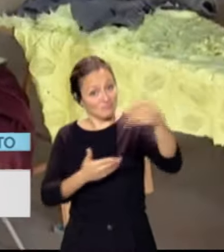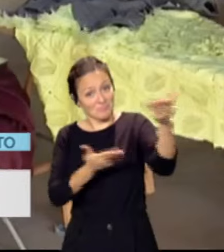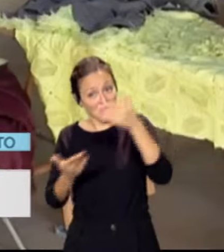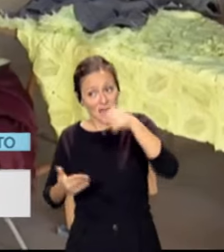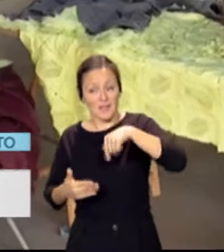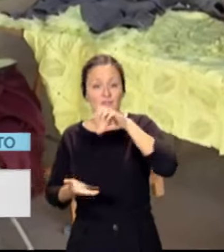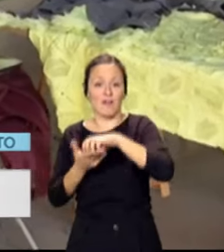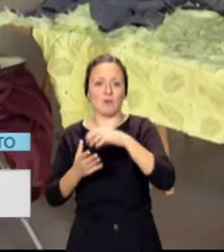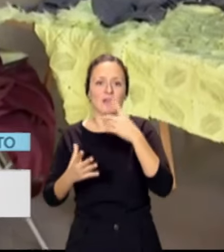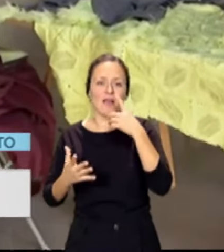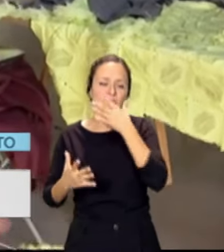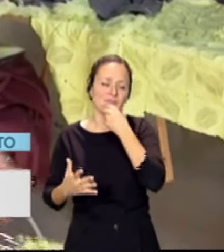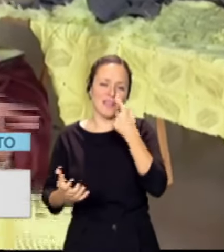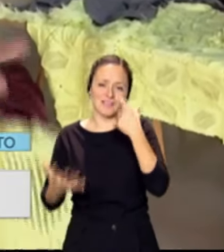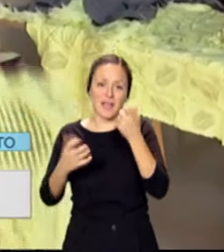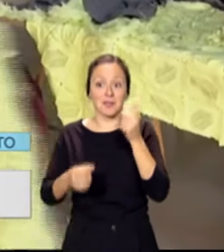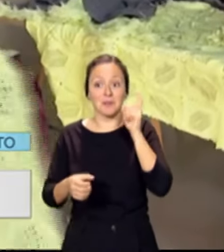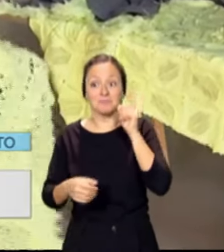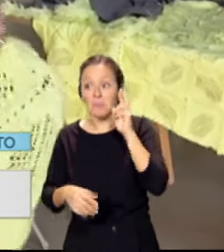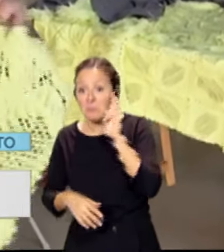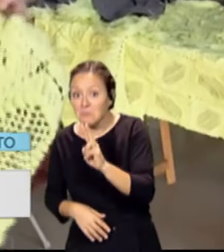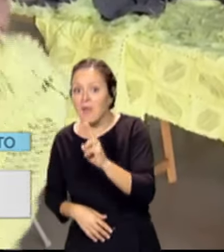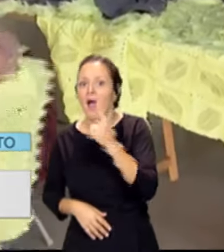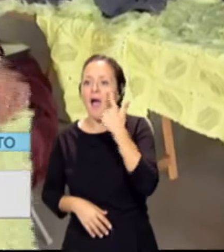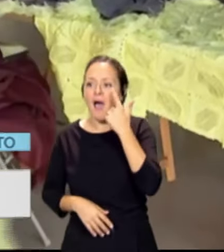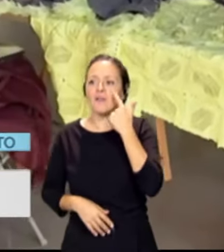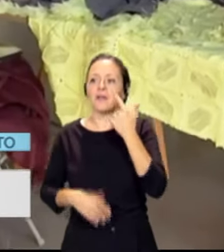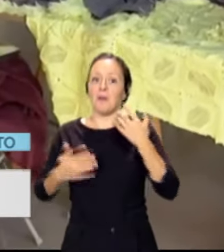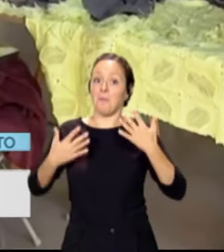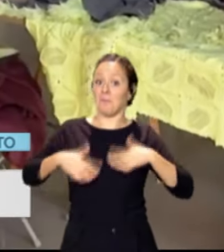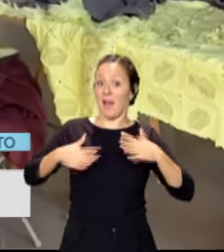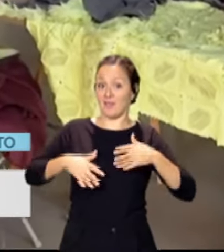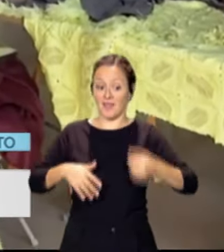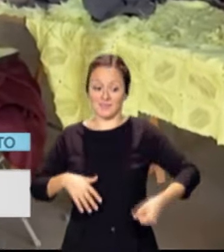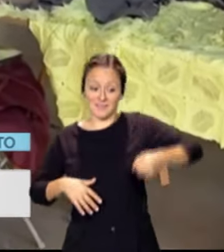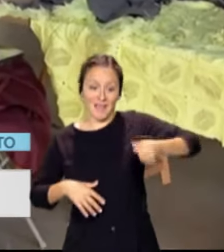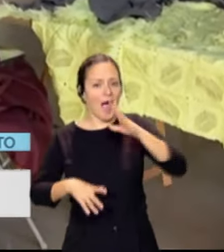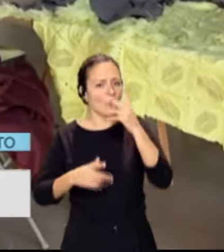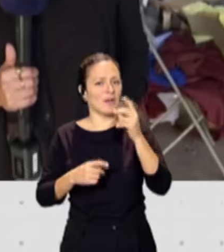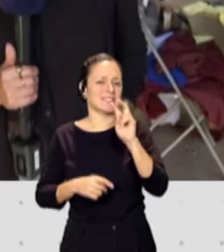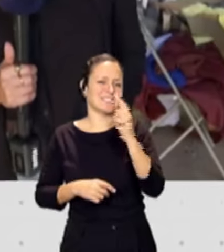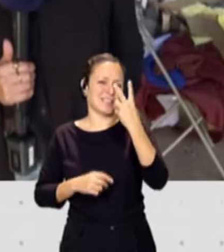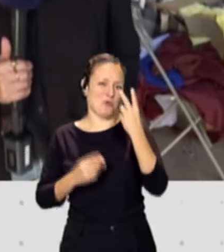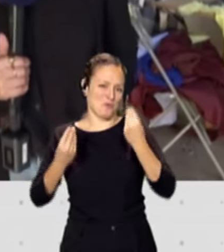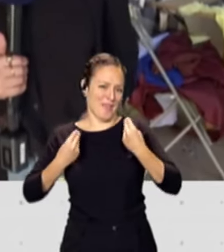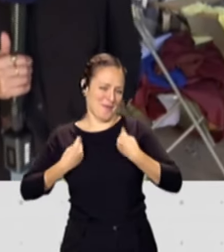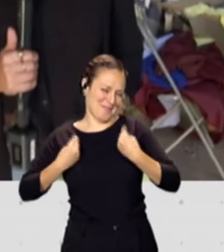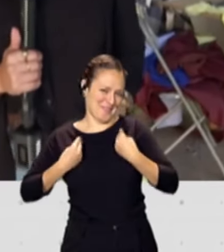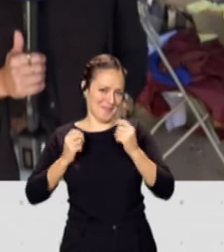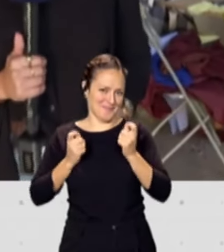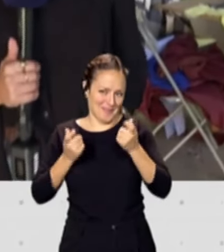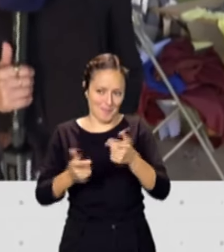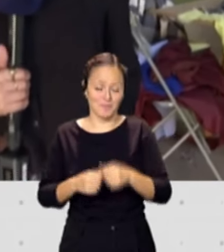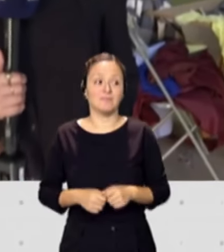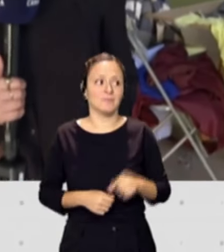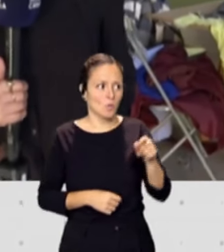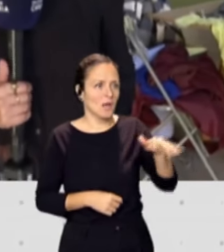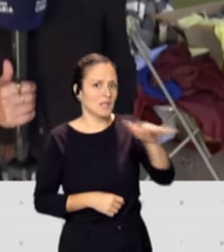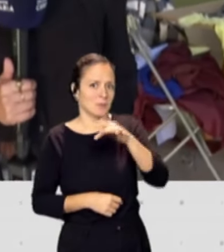esta facultad de Bellas Artes y que puedan disfrutar Pues de estas prendas a las que se la dado una segunda vida sin duda un espacio de concienciación